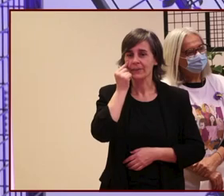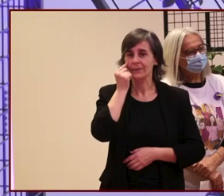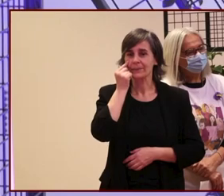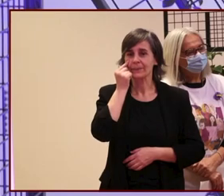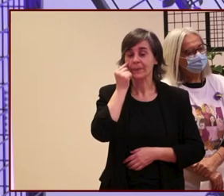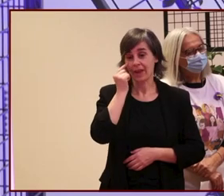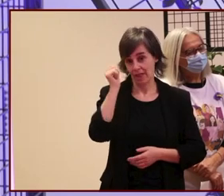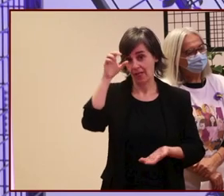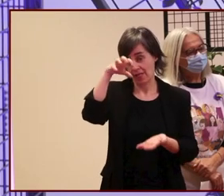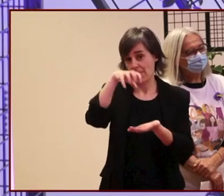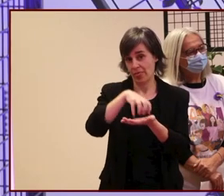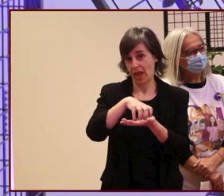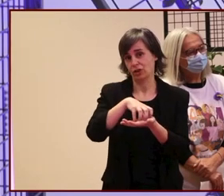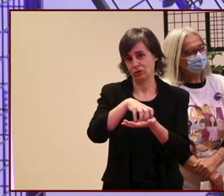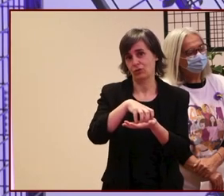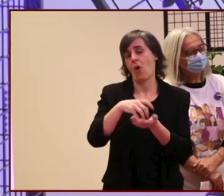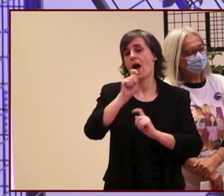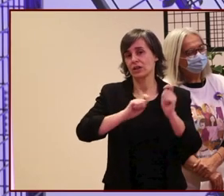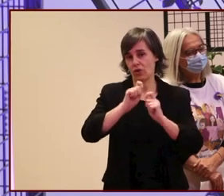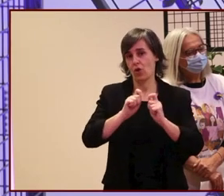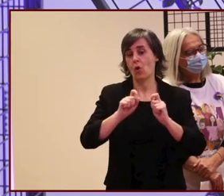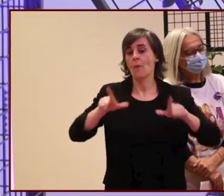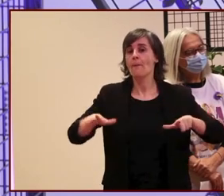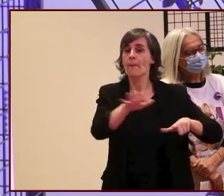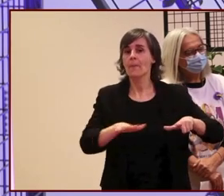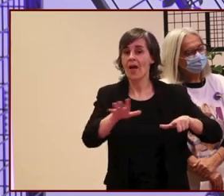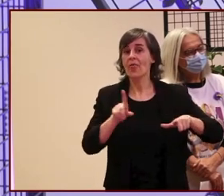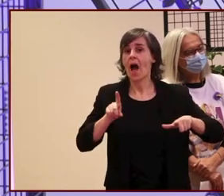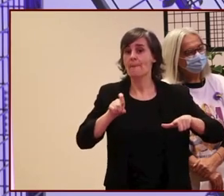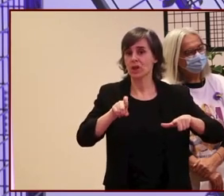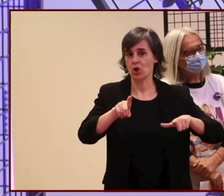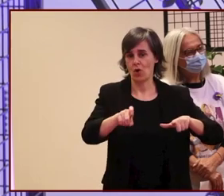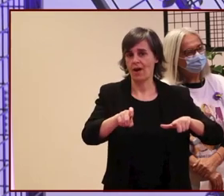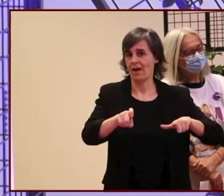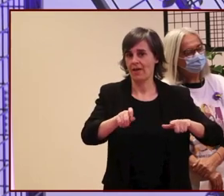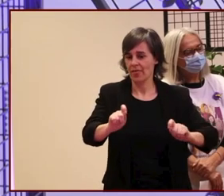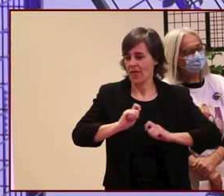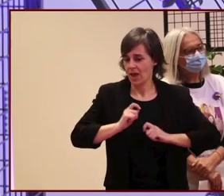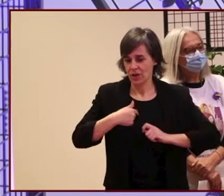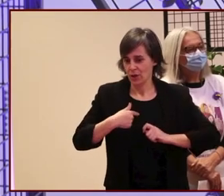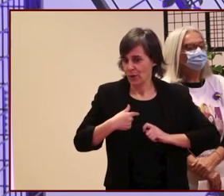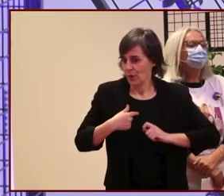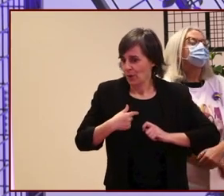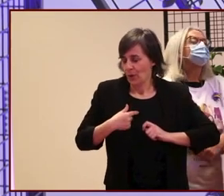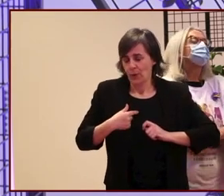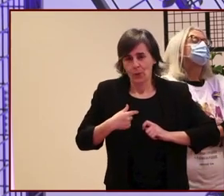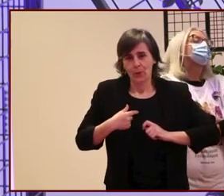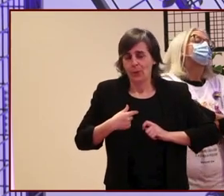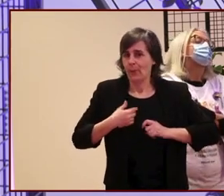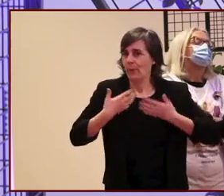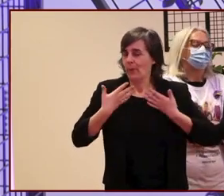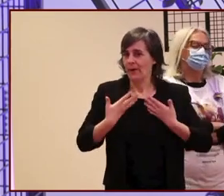el centro de la plaza de minhoca como un agua de mayo he fallado a